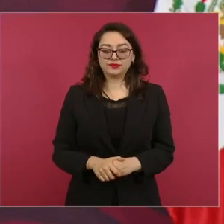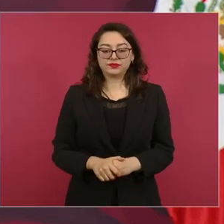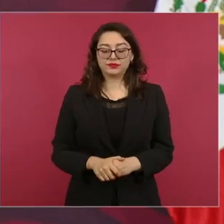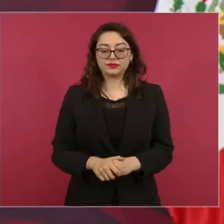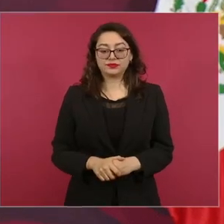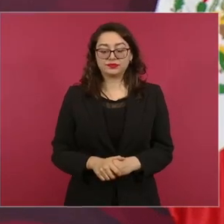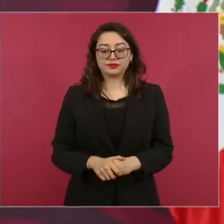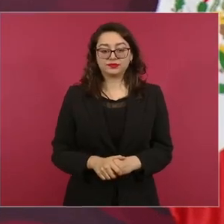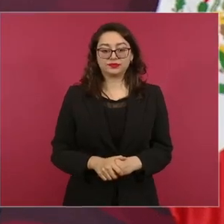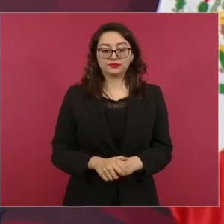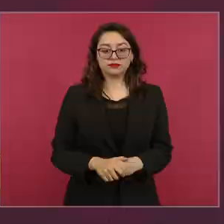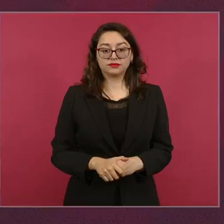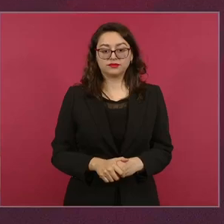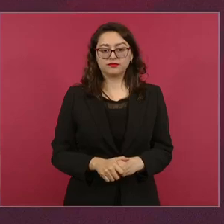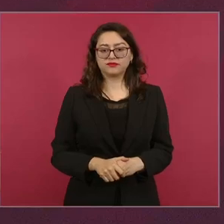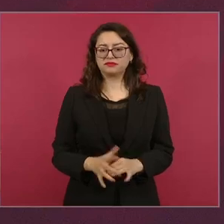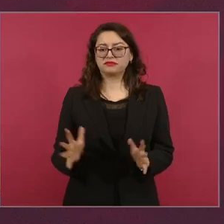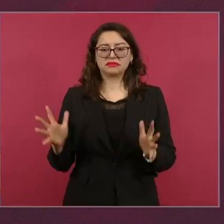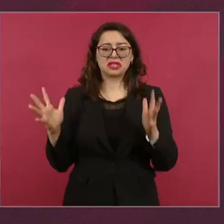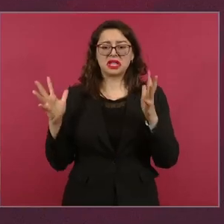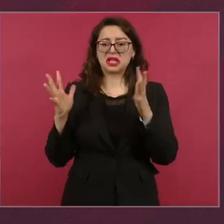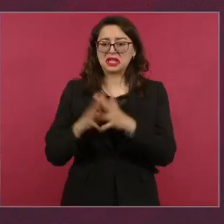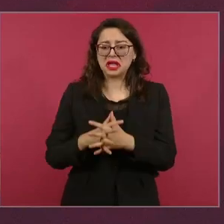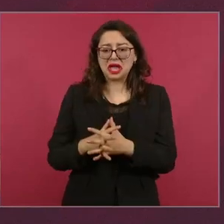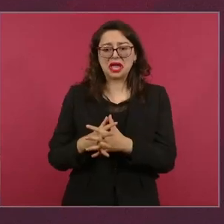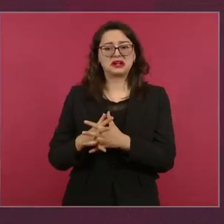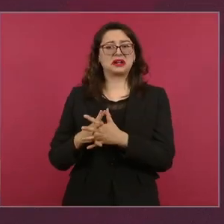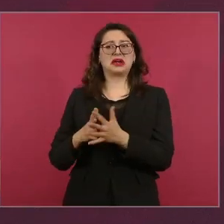o como se le quiera llamar,